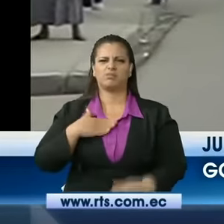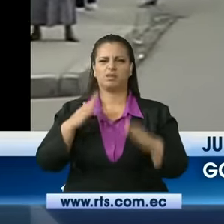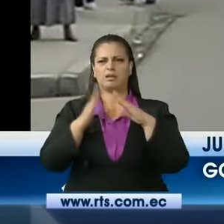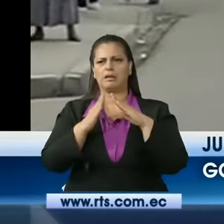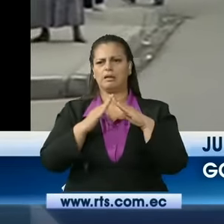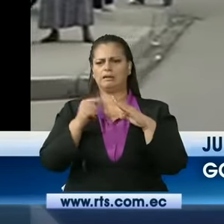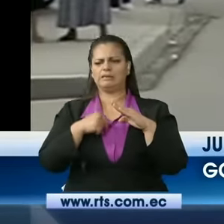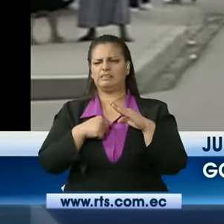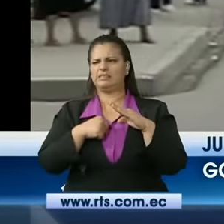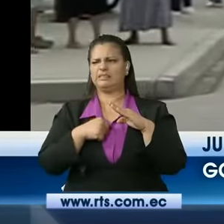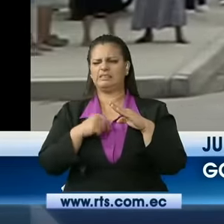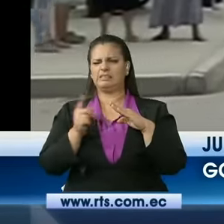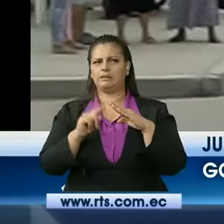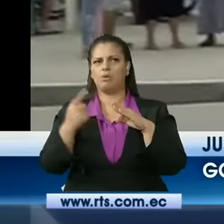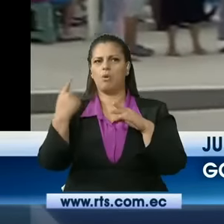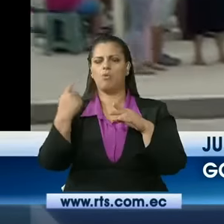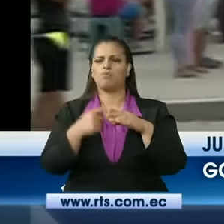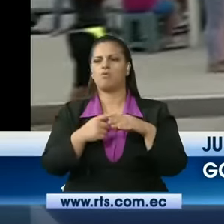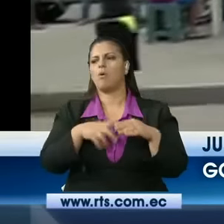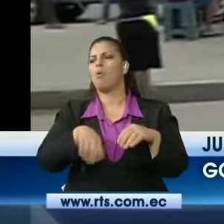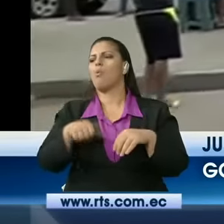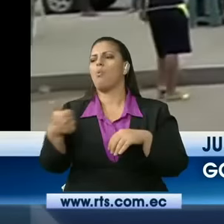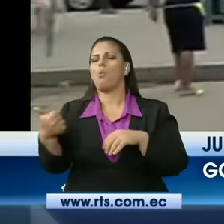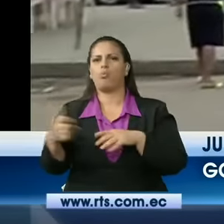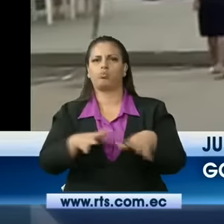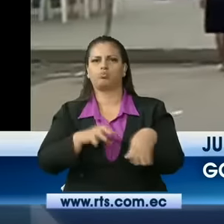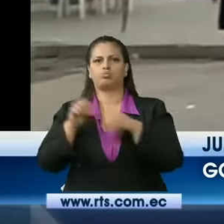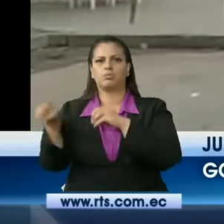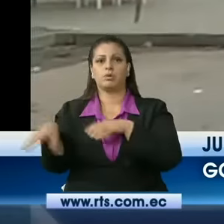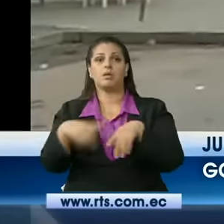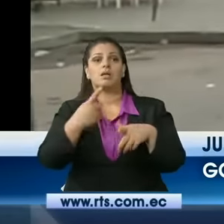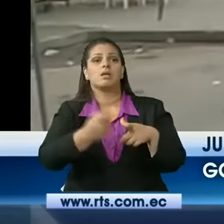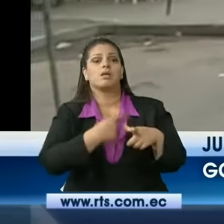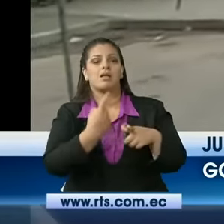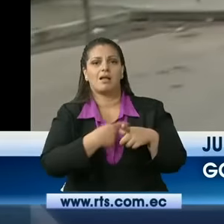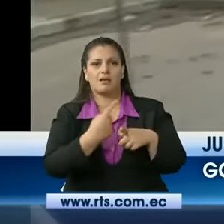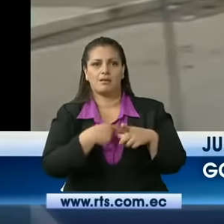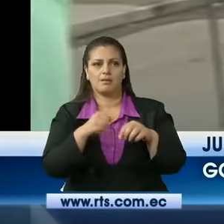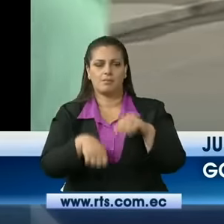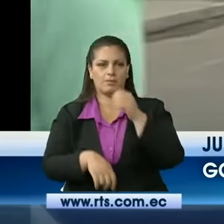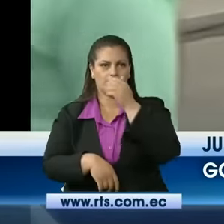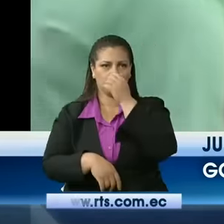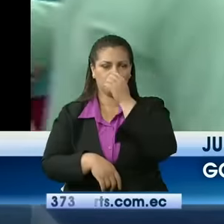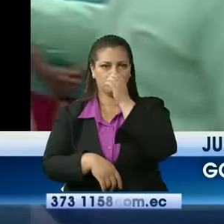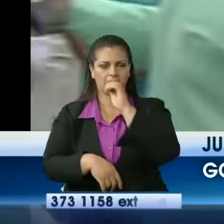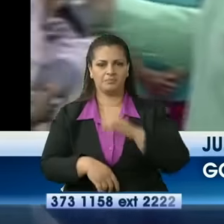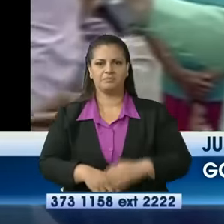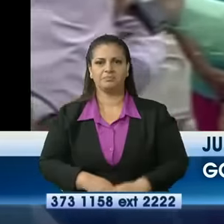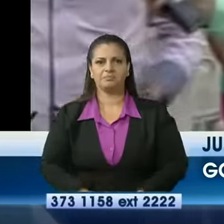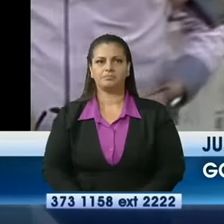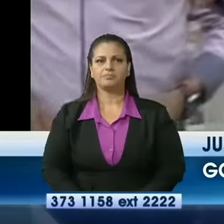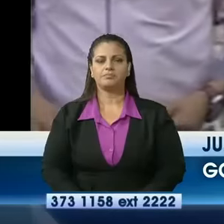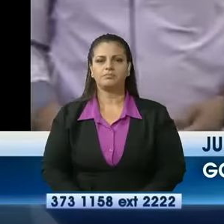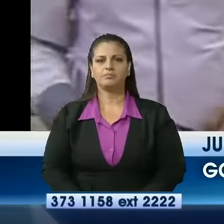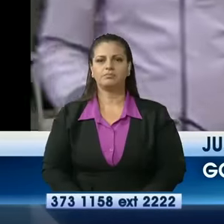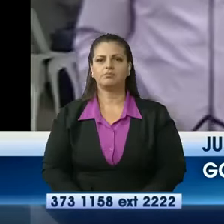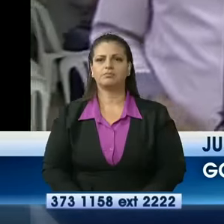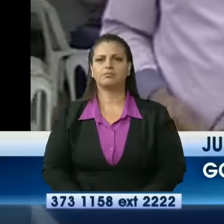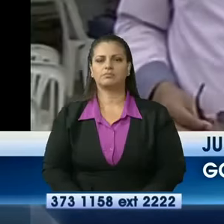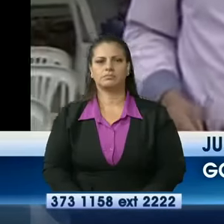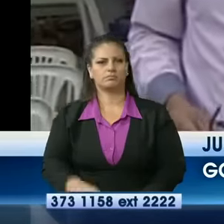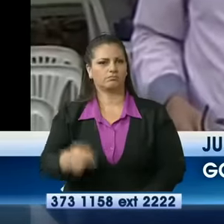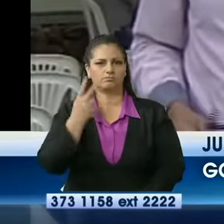para casas bares. Tenemos algunas viviendas ya identificadas, vamos a hacer un operativo con el decomiso de refrigeradoras, frigoríficos, jabas de